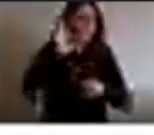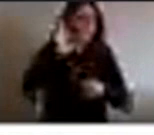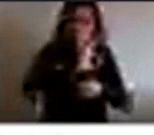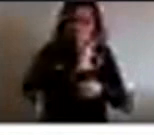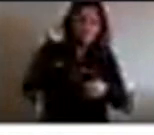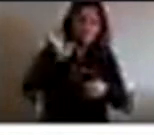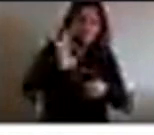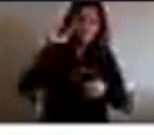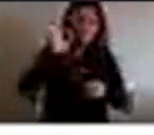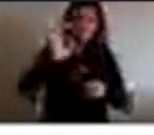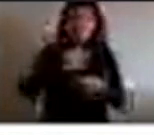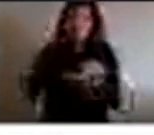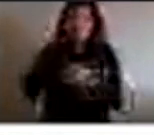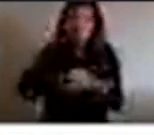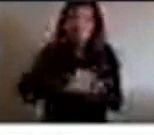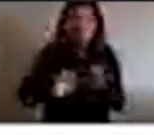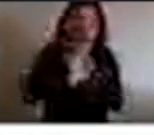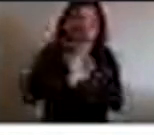emplanchado.